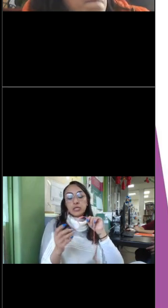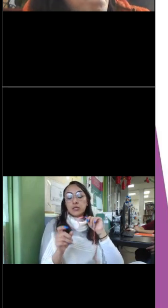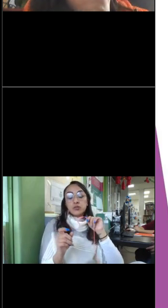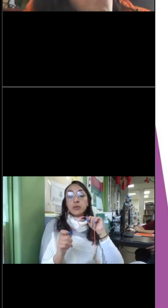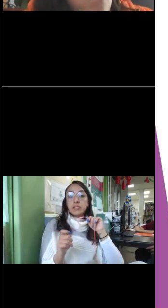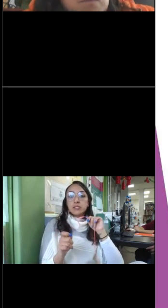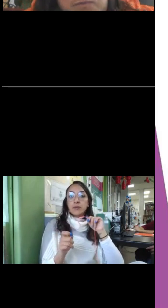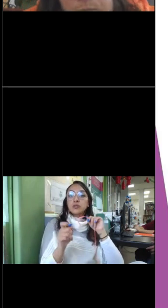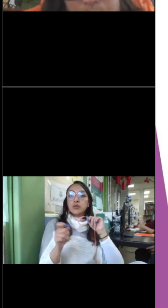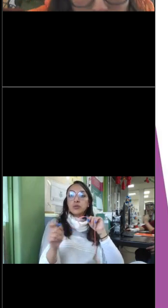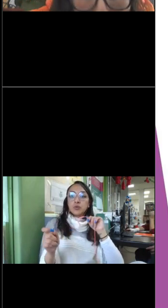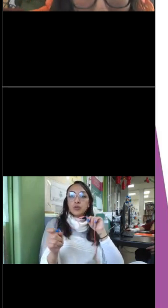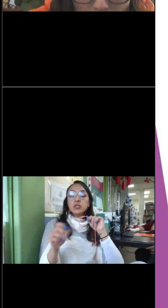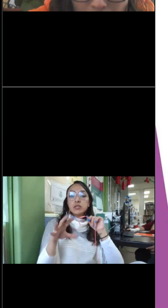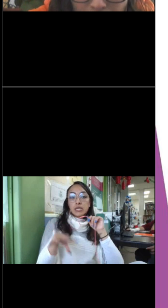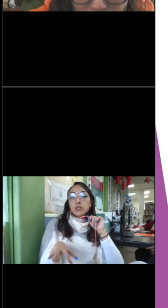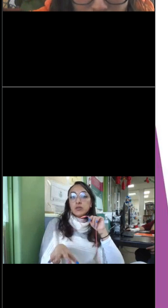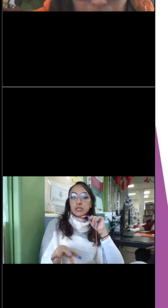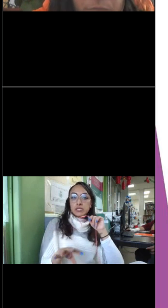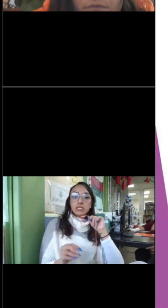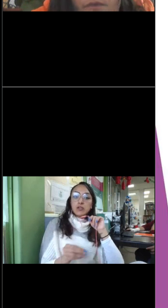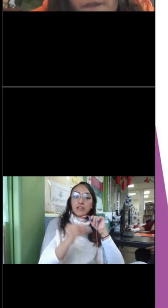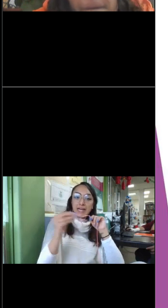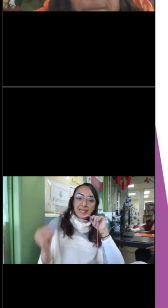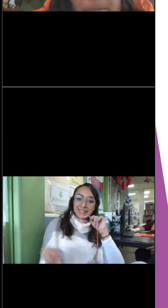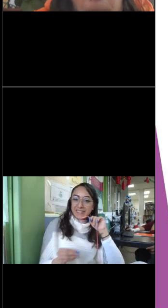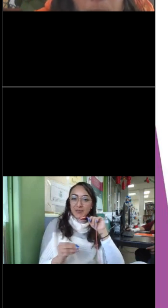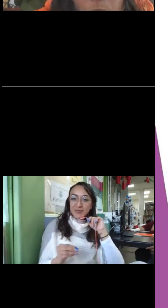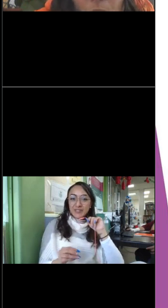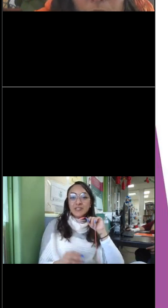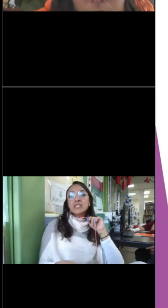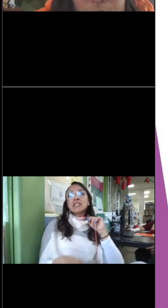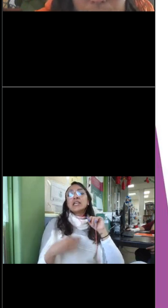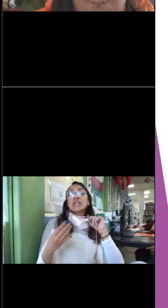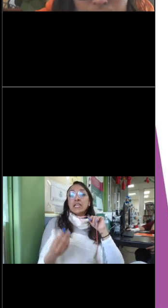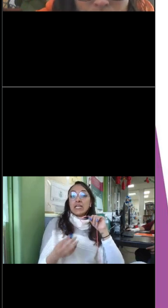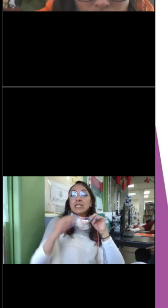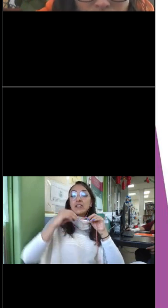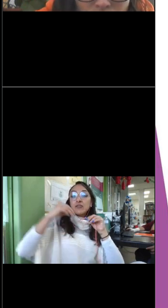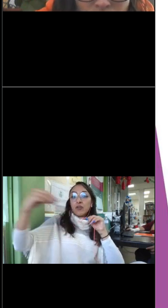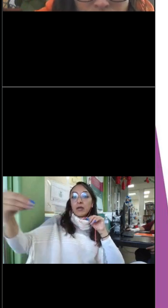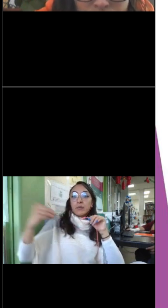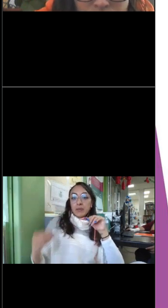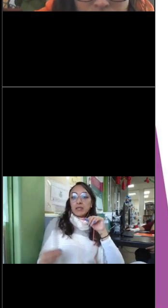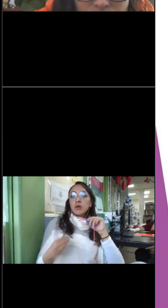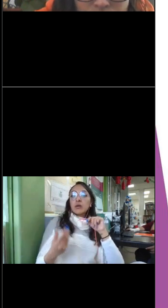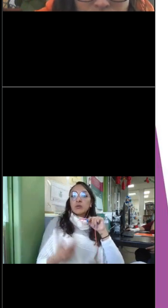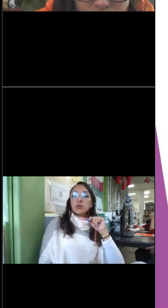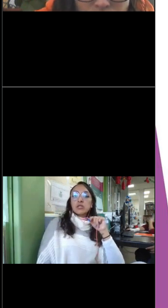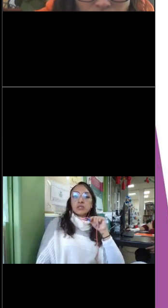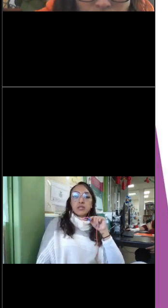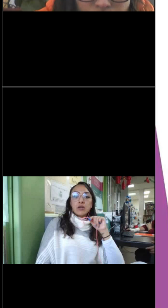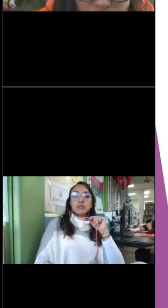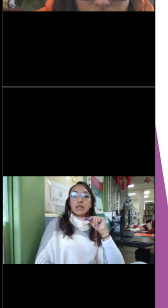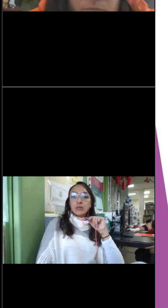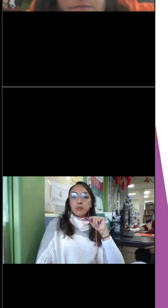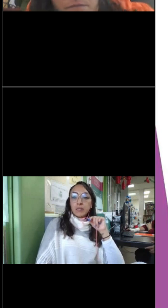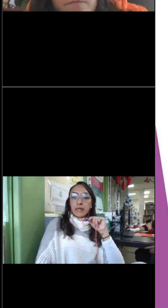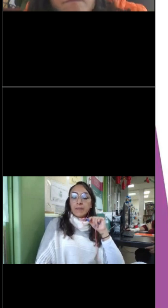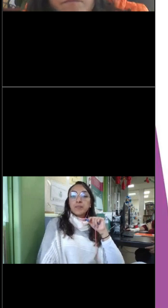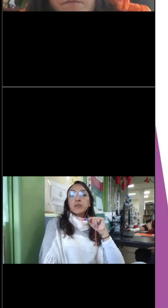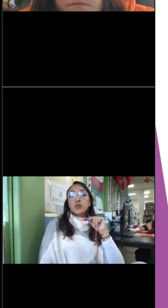sordos, de los jóvenes llamados sordomudos dentro del Distrito Federal en ese momento y que se fuera permeando algunos de los estados